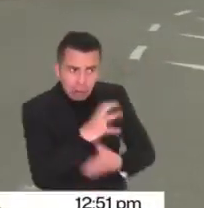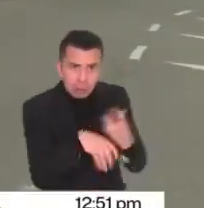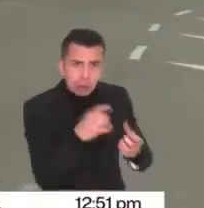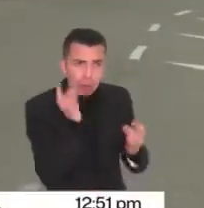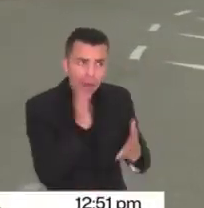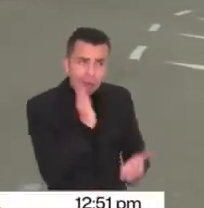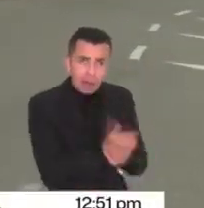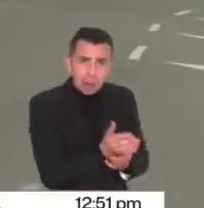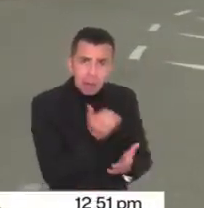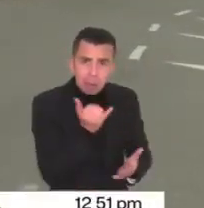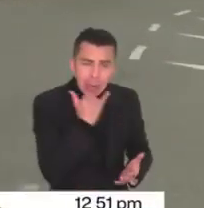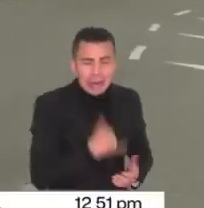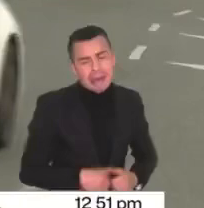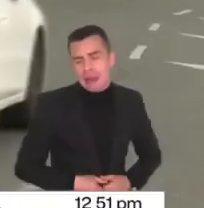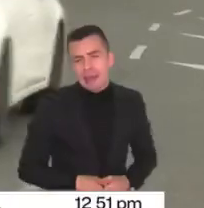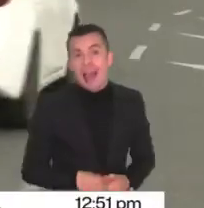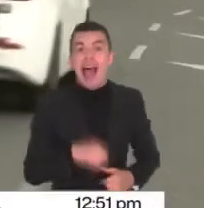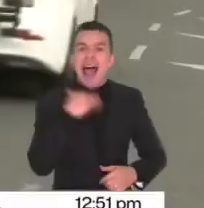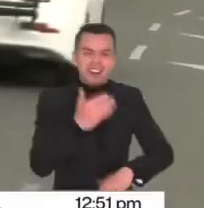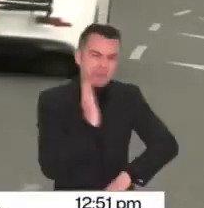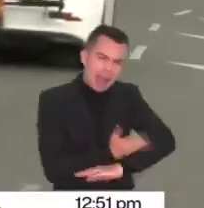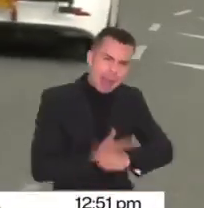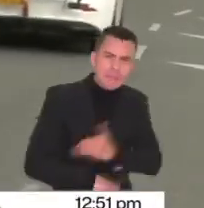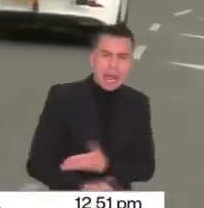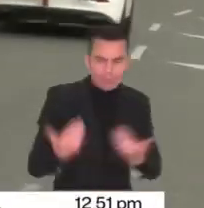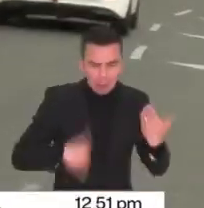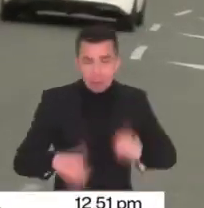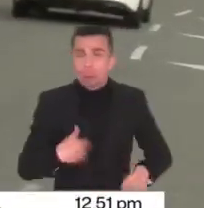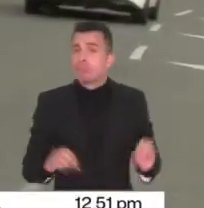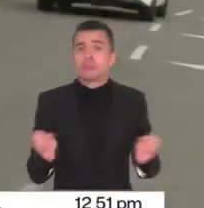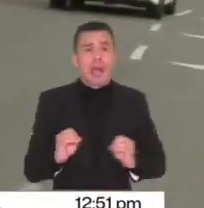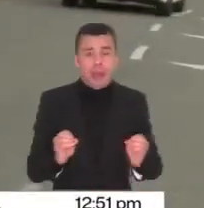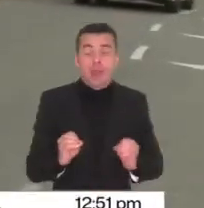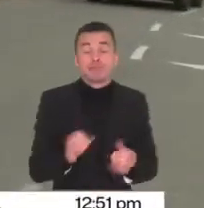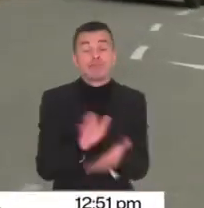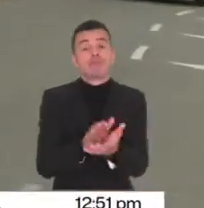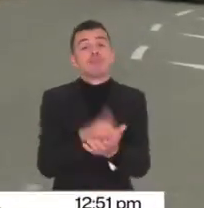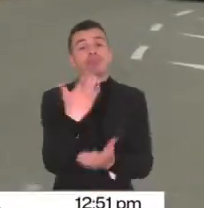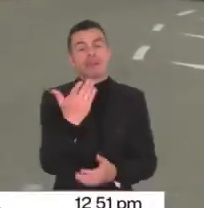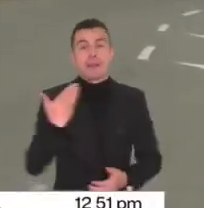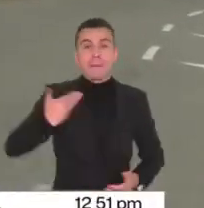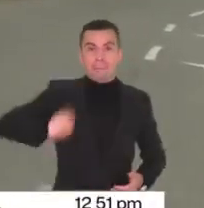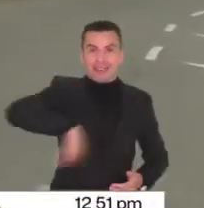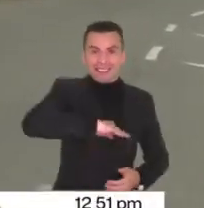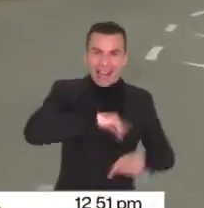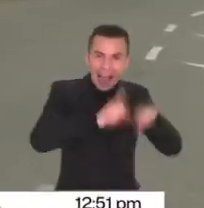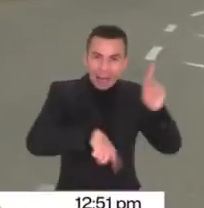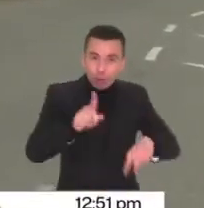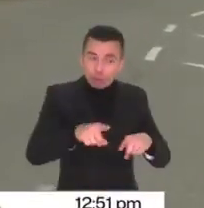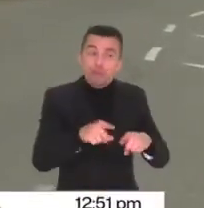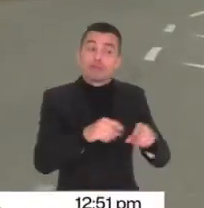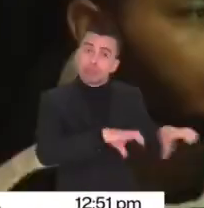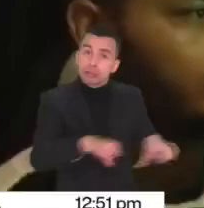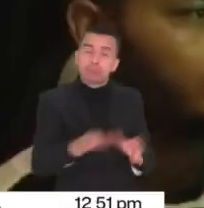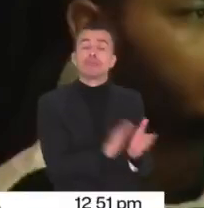se registraron lesionados. De resaltar el comportamiento de, los paisas durante la final del fútbol